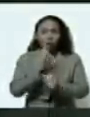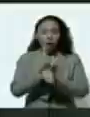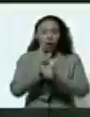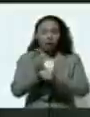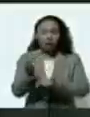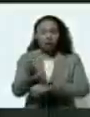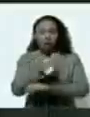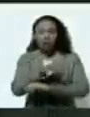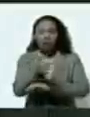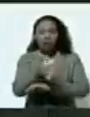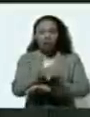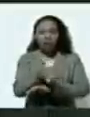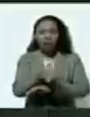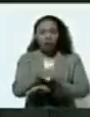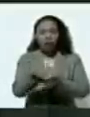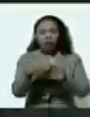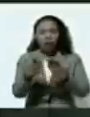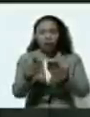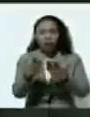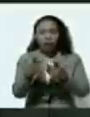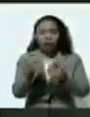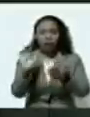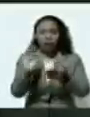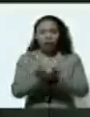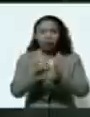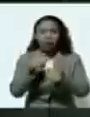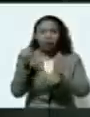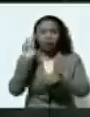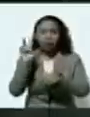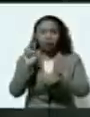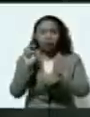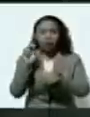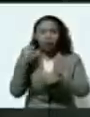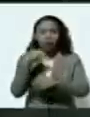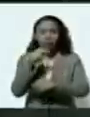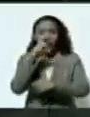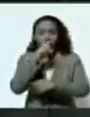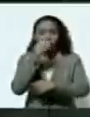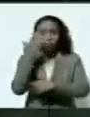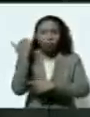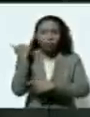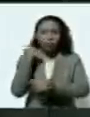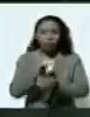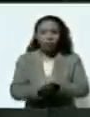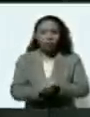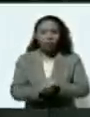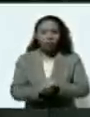similar a la que se desmanteló en Venezuela entre noviembre del año pasado